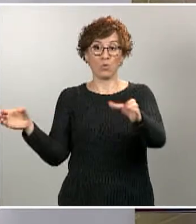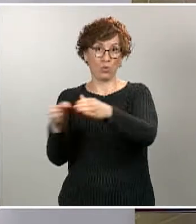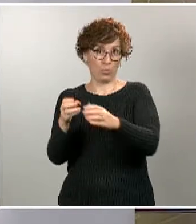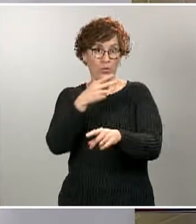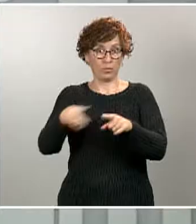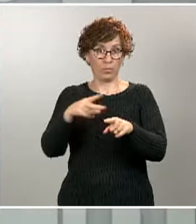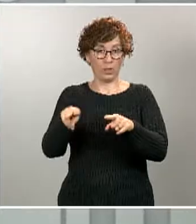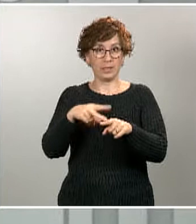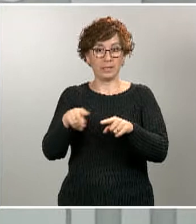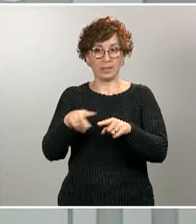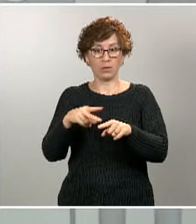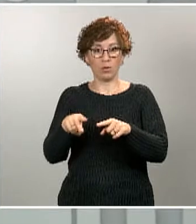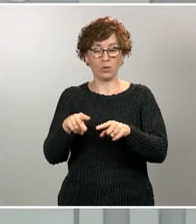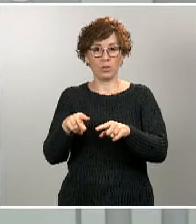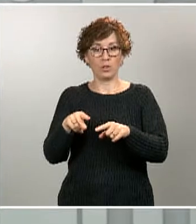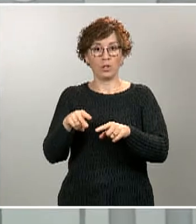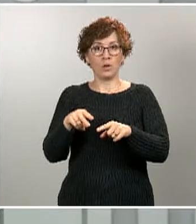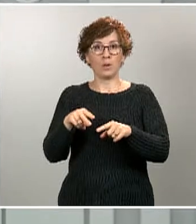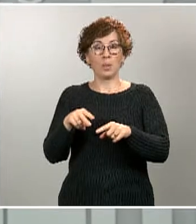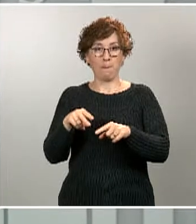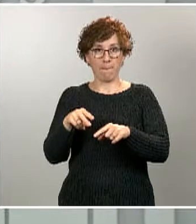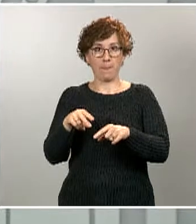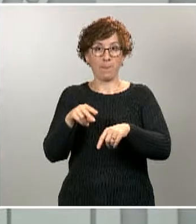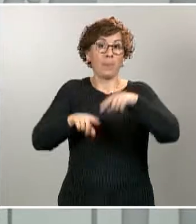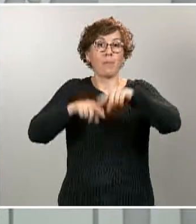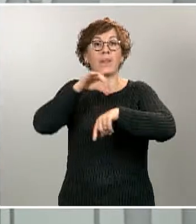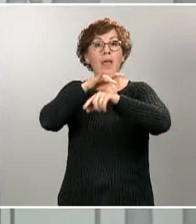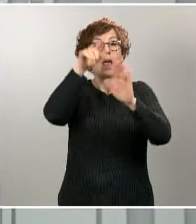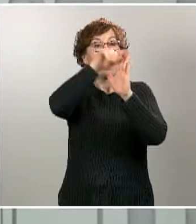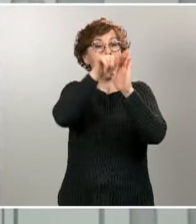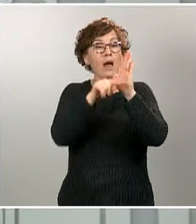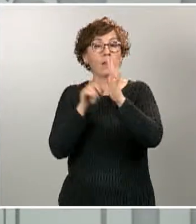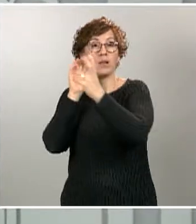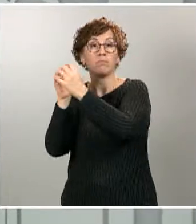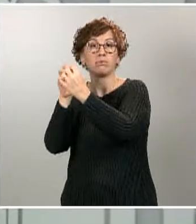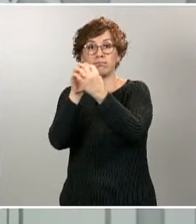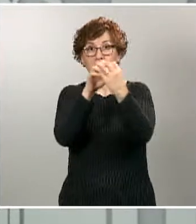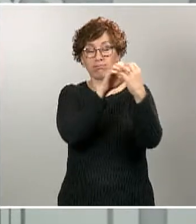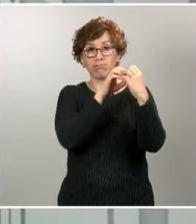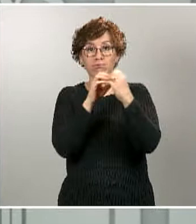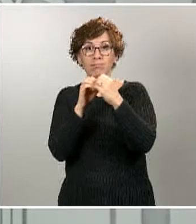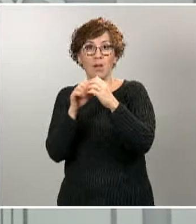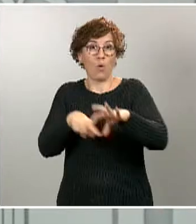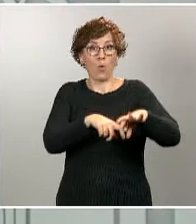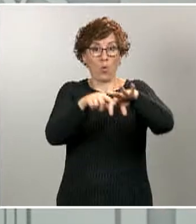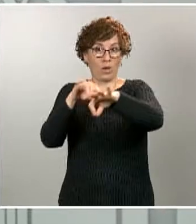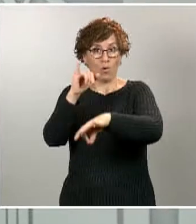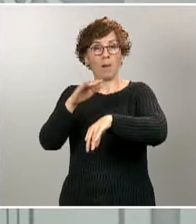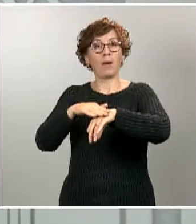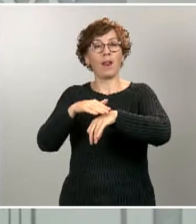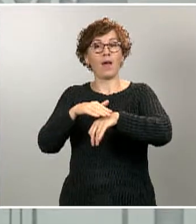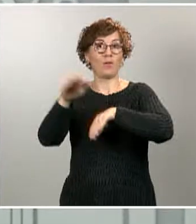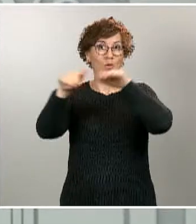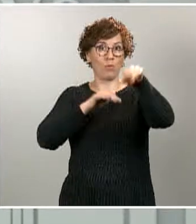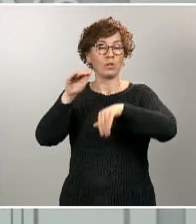hará su gabinete con la agenda que los interlocutores tengan a su disposición para poder ponerle la fecha, la hora y el